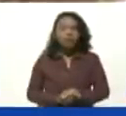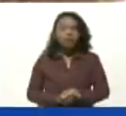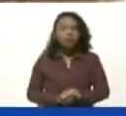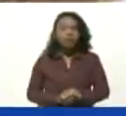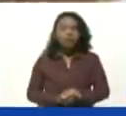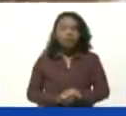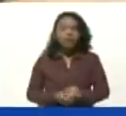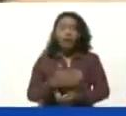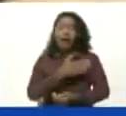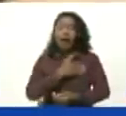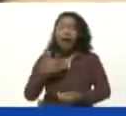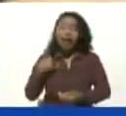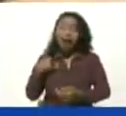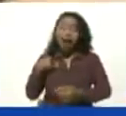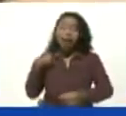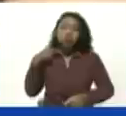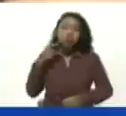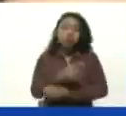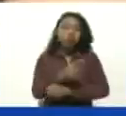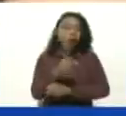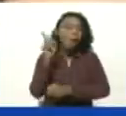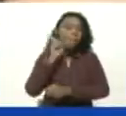Y querían obligarlo a mentir,